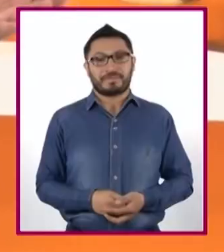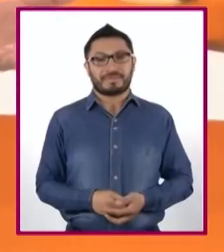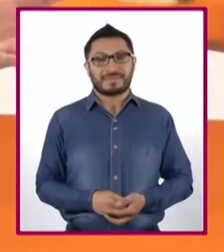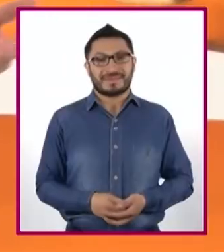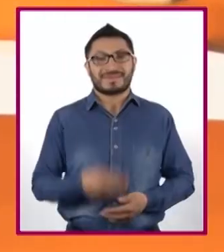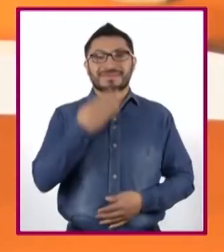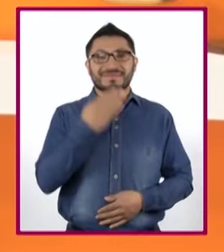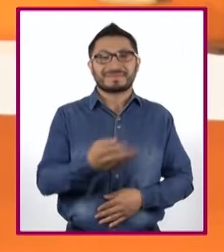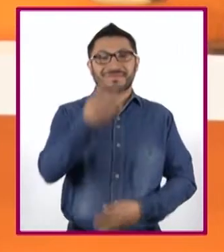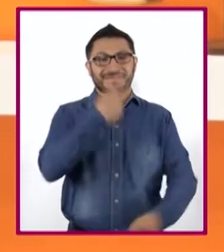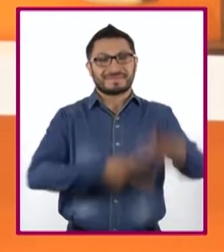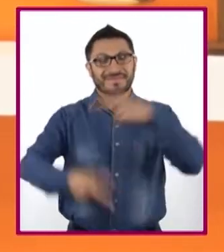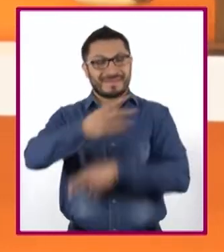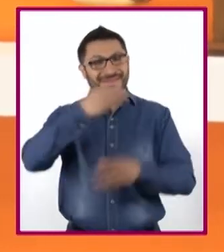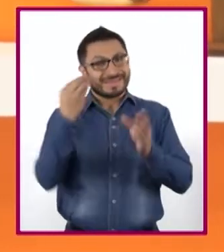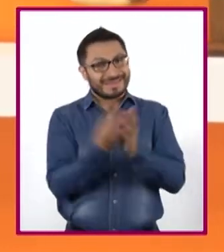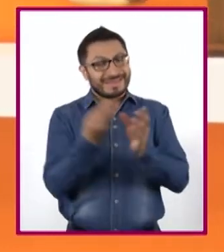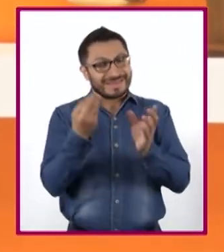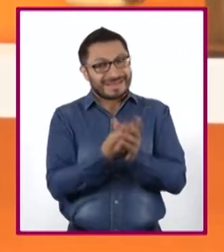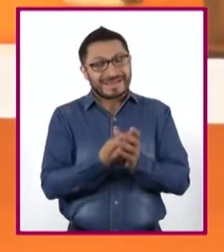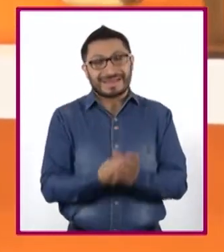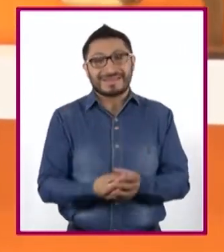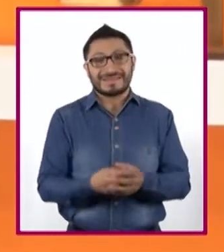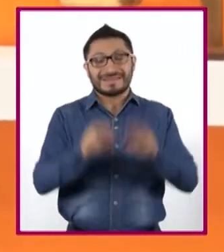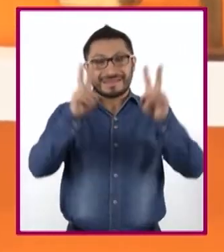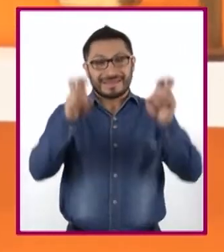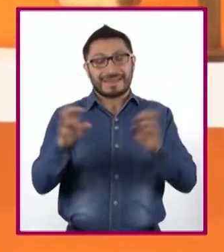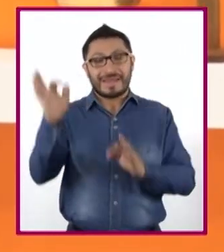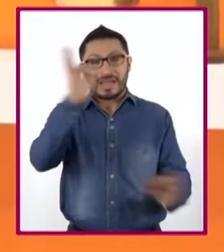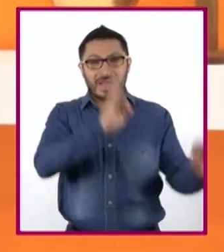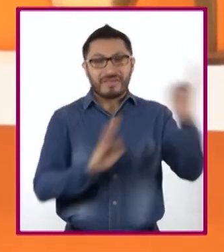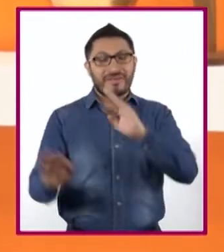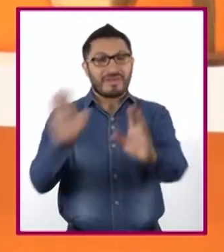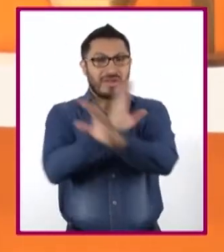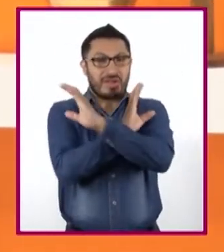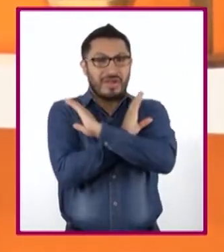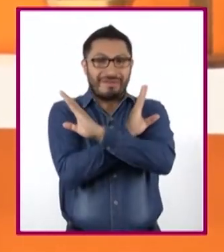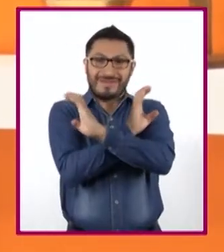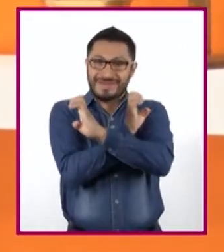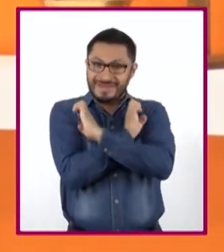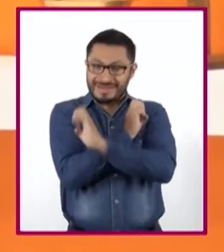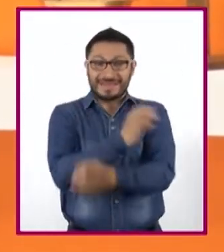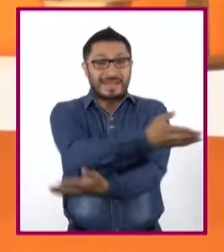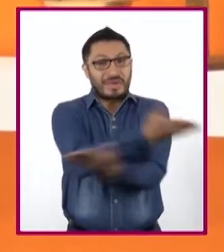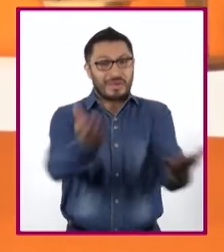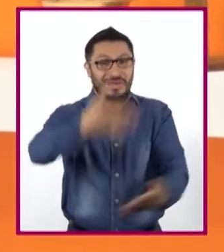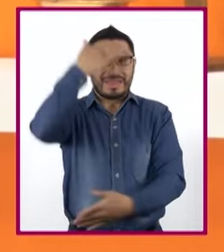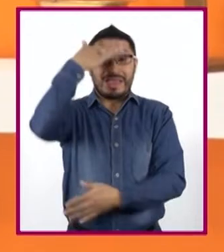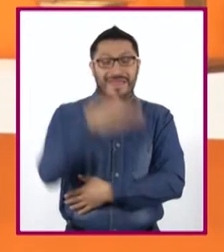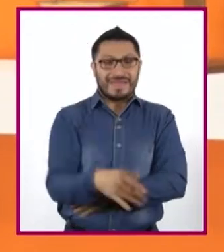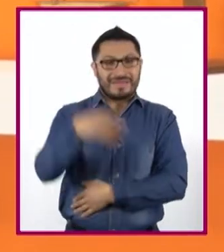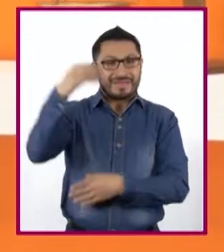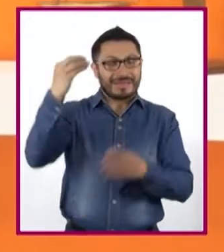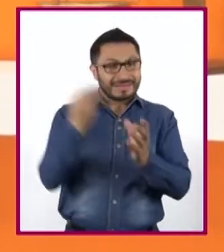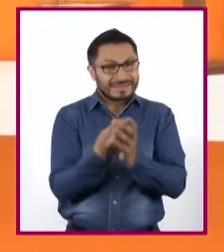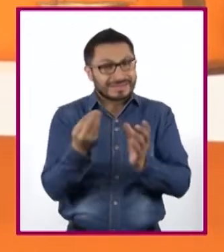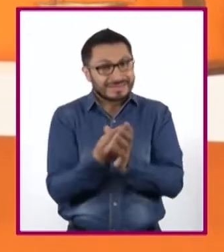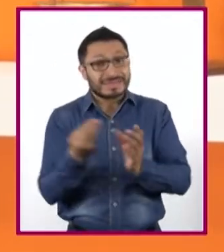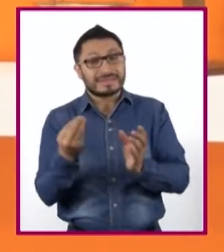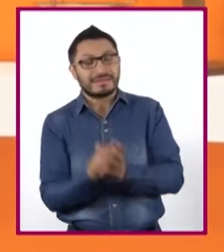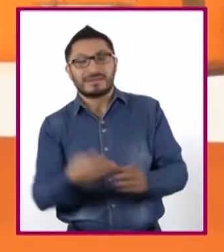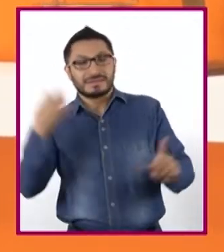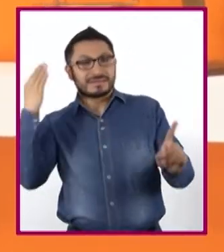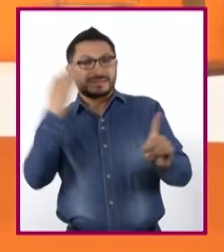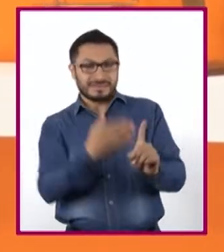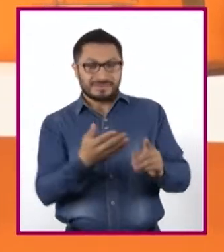Bienvenidas y bienvenidos a una sesión más de la asignatura Formación Cívica y Ética. Como saben, desde esta asignatura se busca